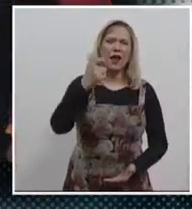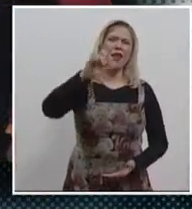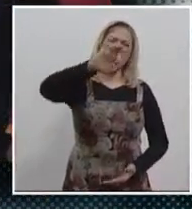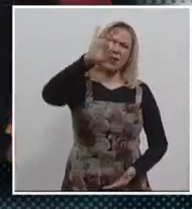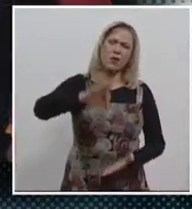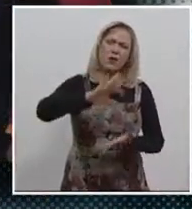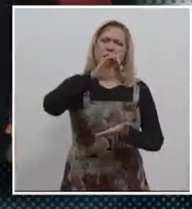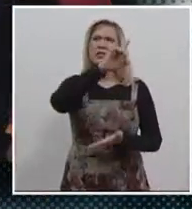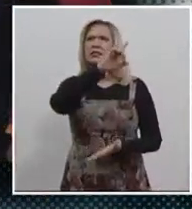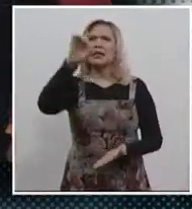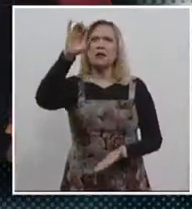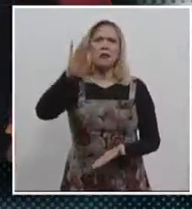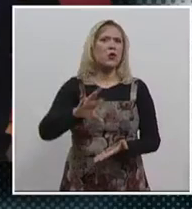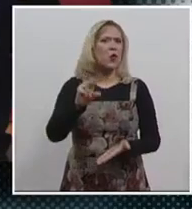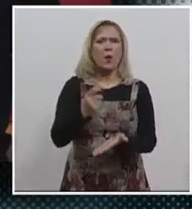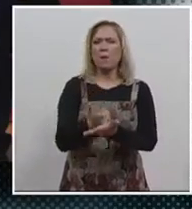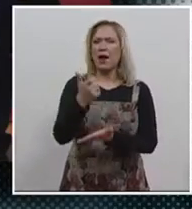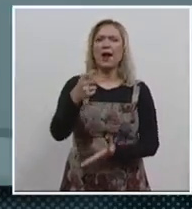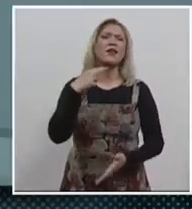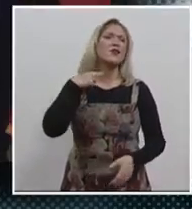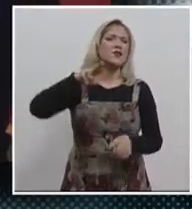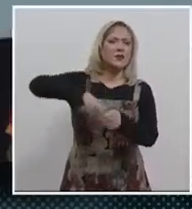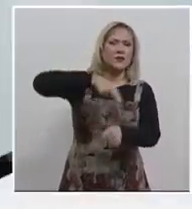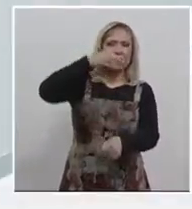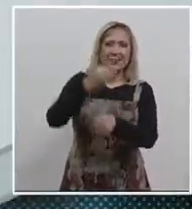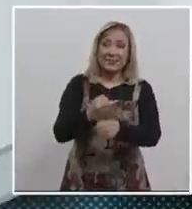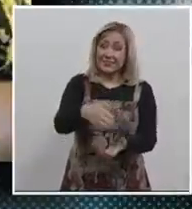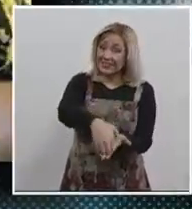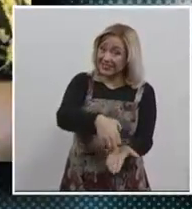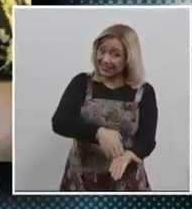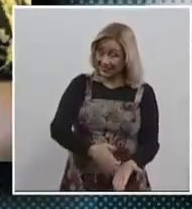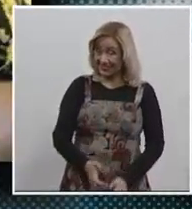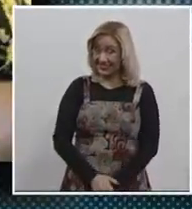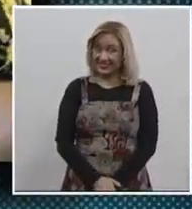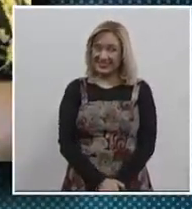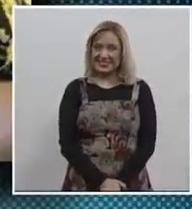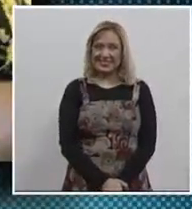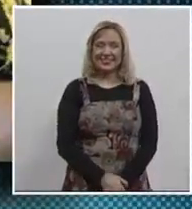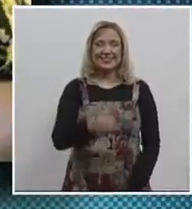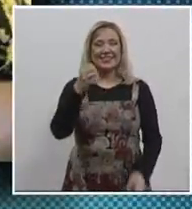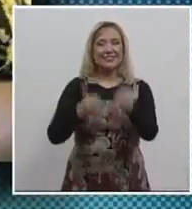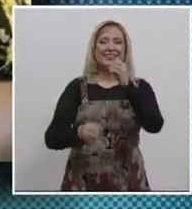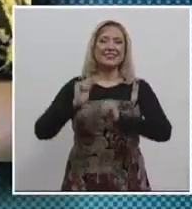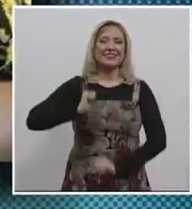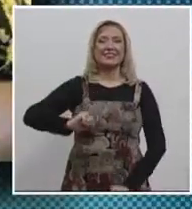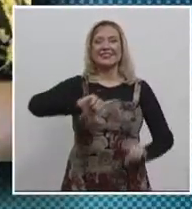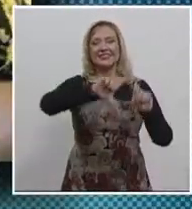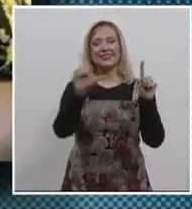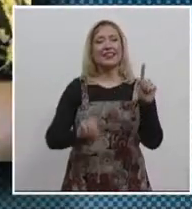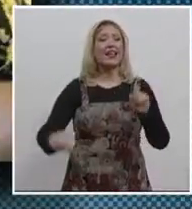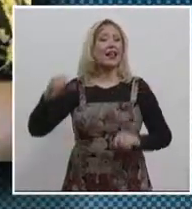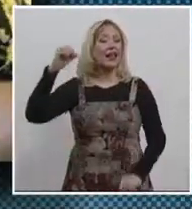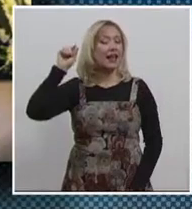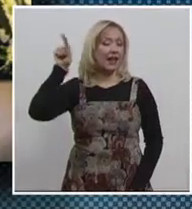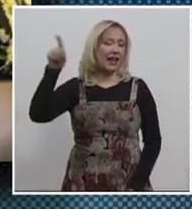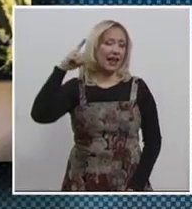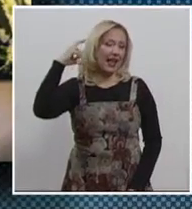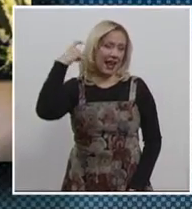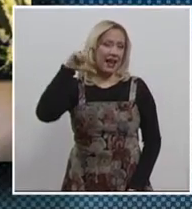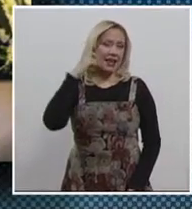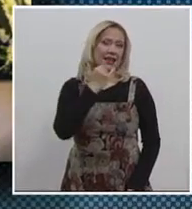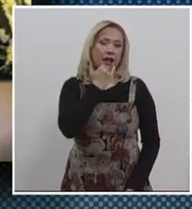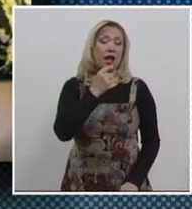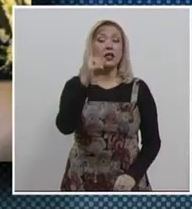hasta 100% en gastos de escrituración. El Poder Judicial de Querétaro se sumó a 150